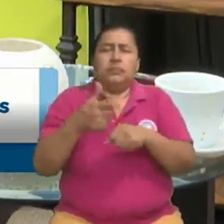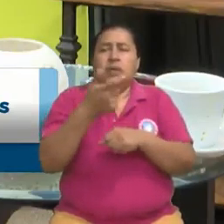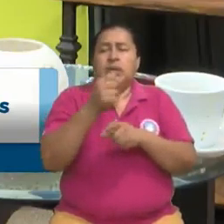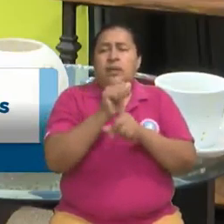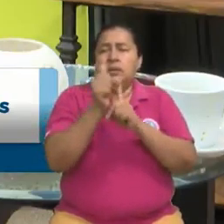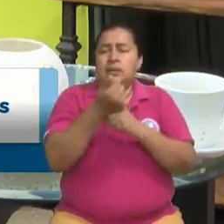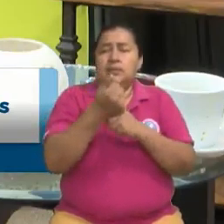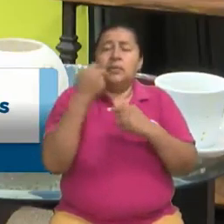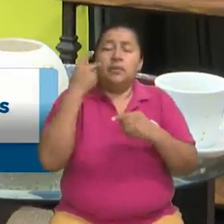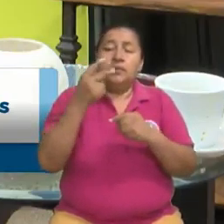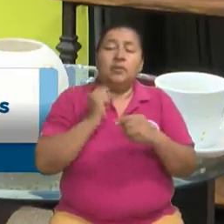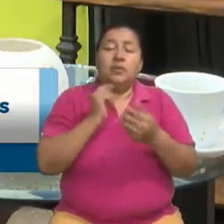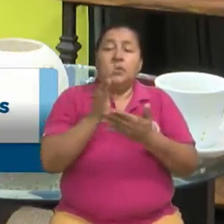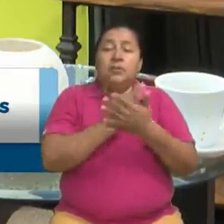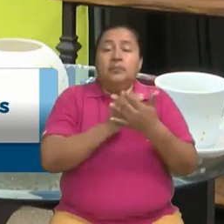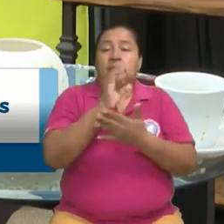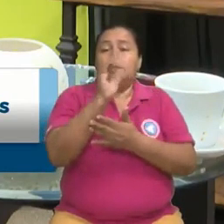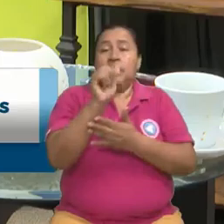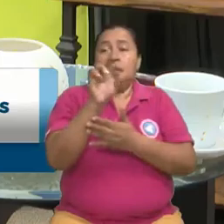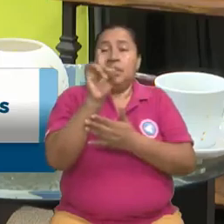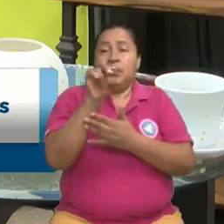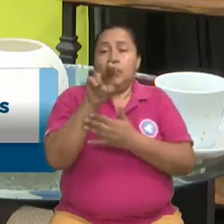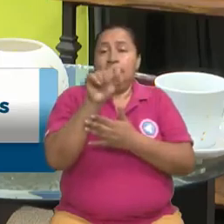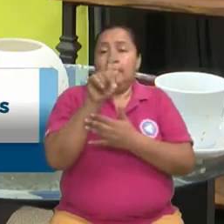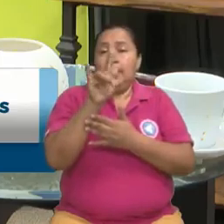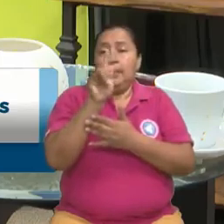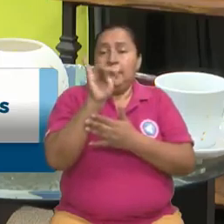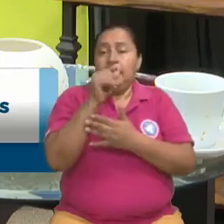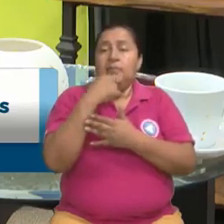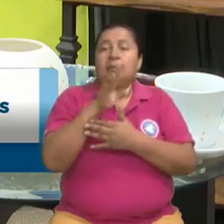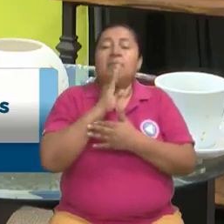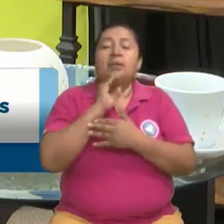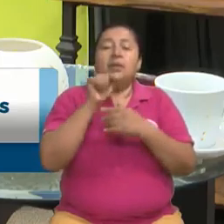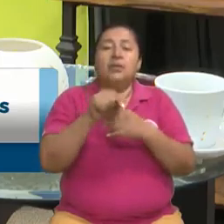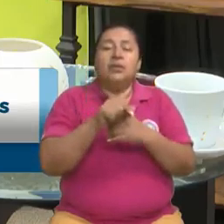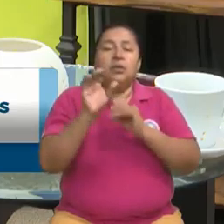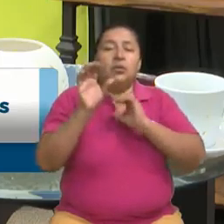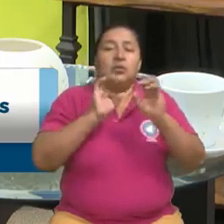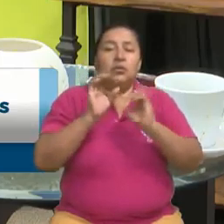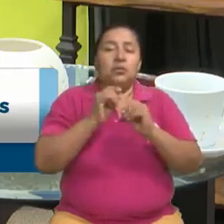acerca de las cardiopatías congénitas. Estamos hablando de las comunicaciones